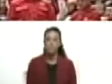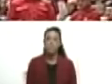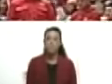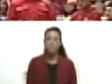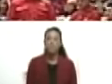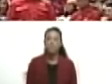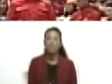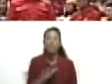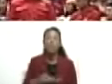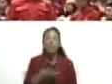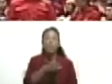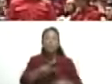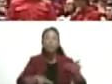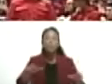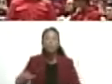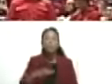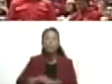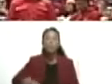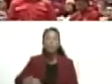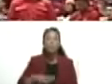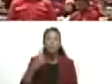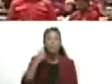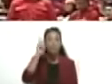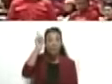Y donde esté,